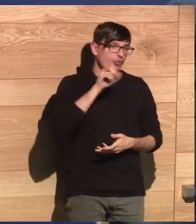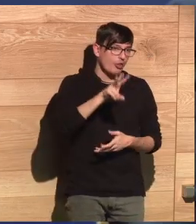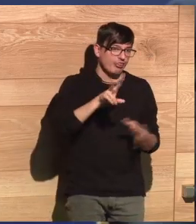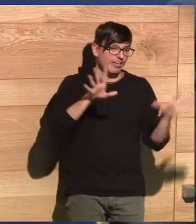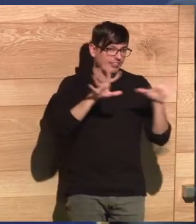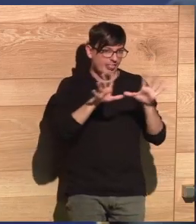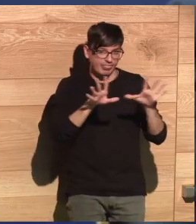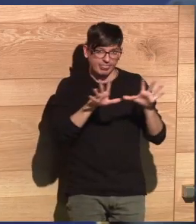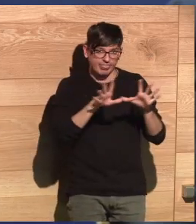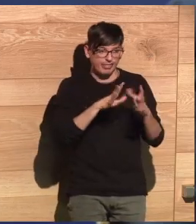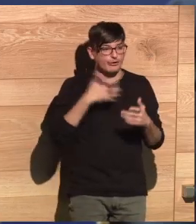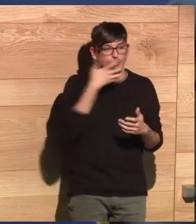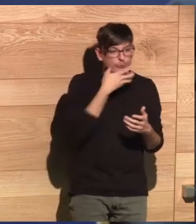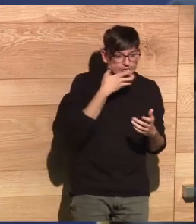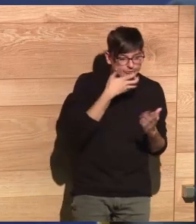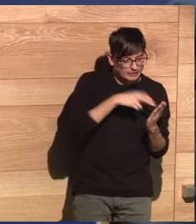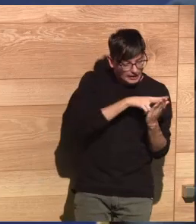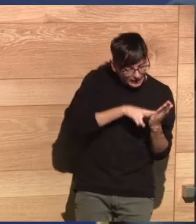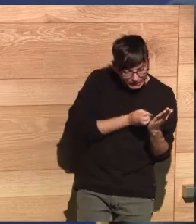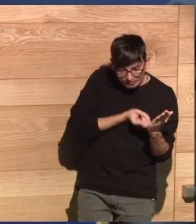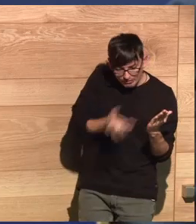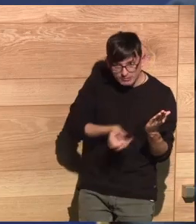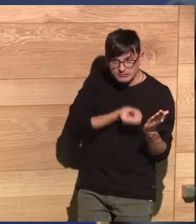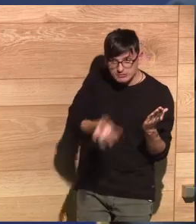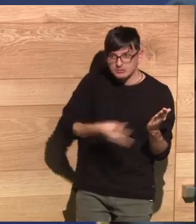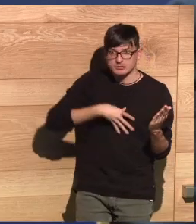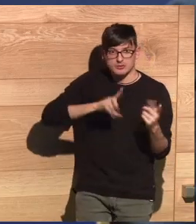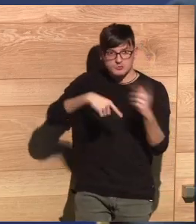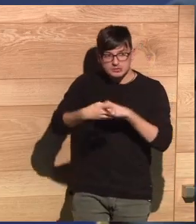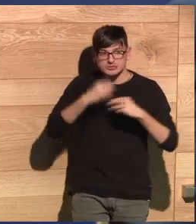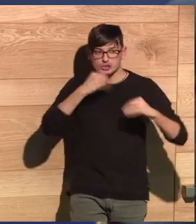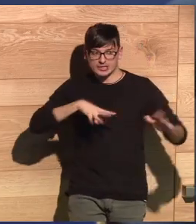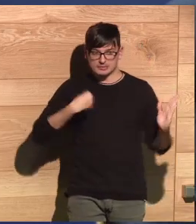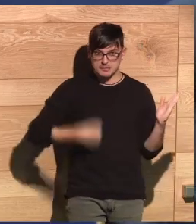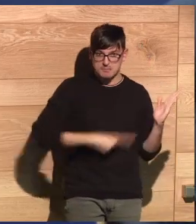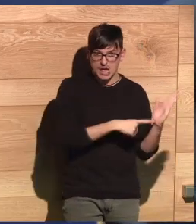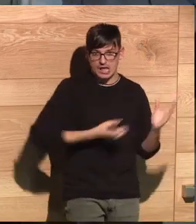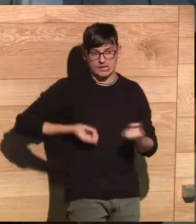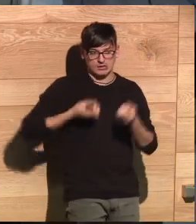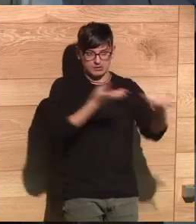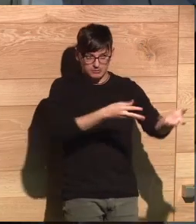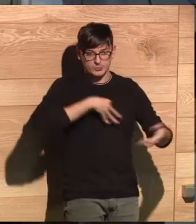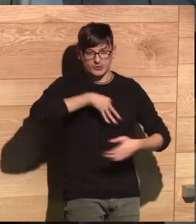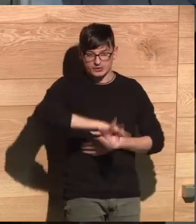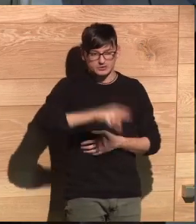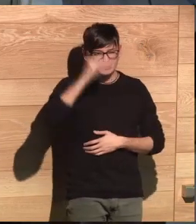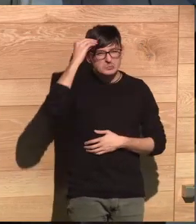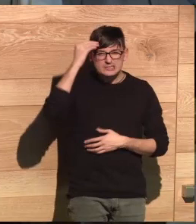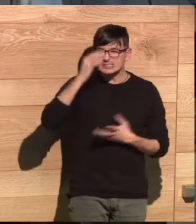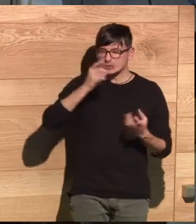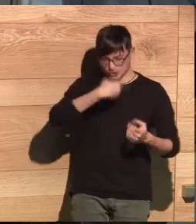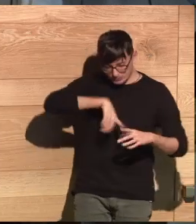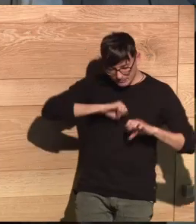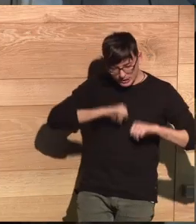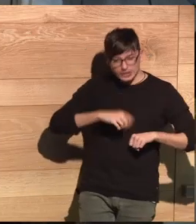lean o que les lean los cuentos y cómo después pueden contar esas historias. Y Chaso, ¿tú crees que los mayores necesitamos